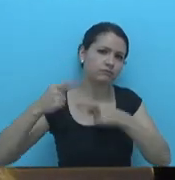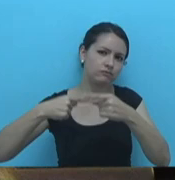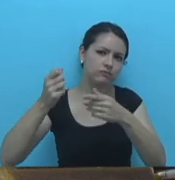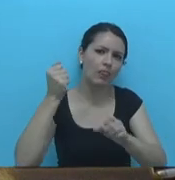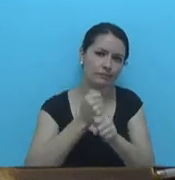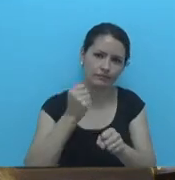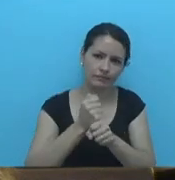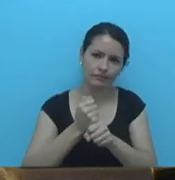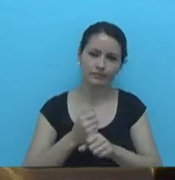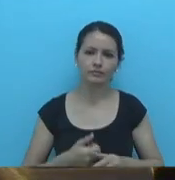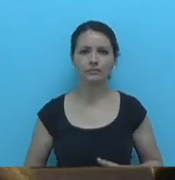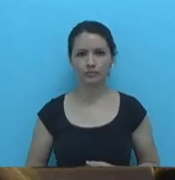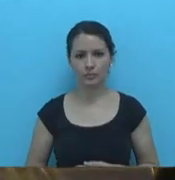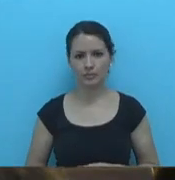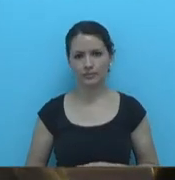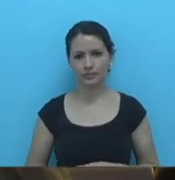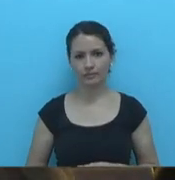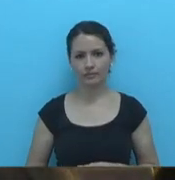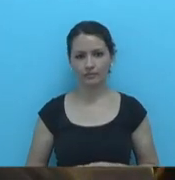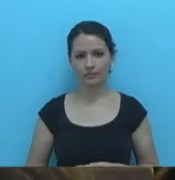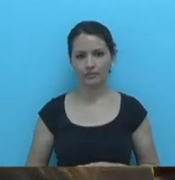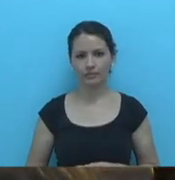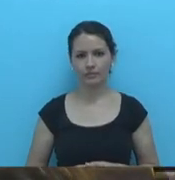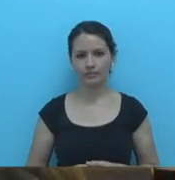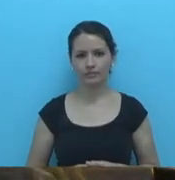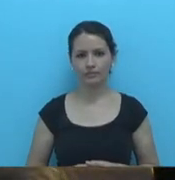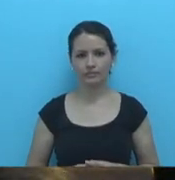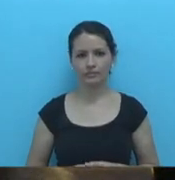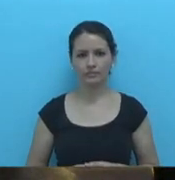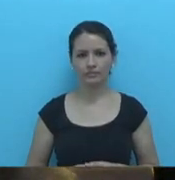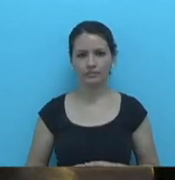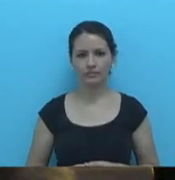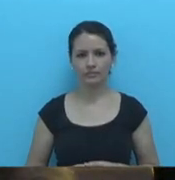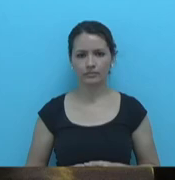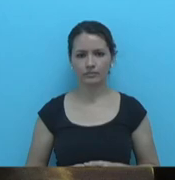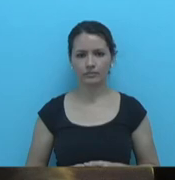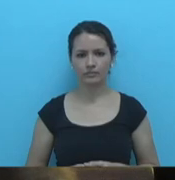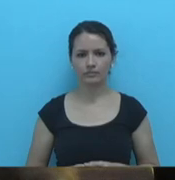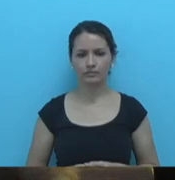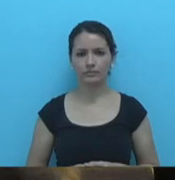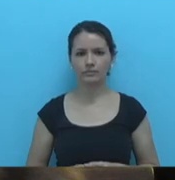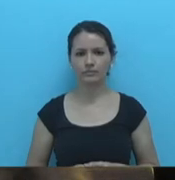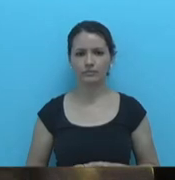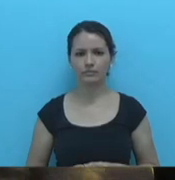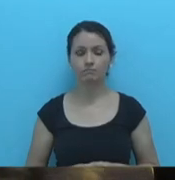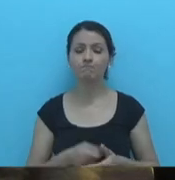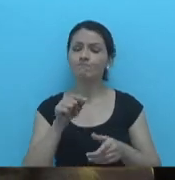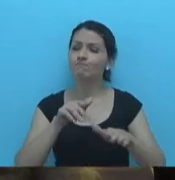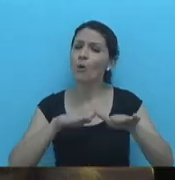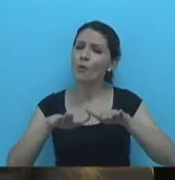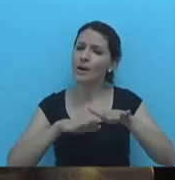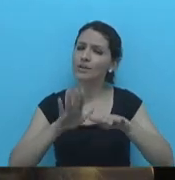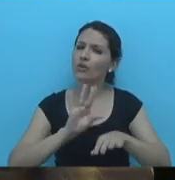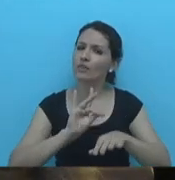patronal multinacional Unilever a los trabajadores que echa como trapos viejos a la calle. En un momento difícil, pero